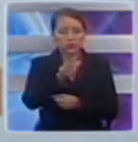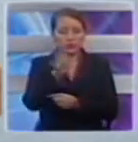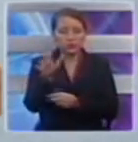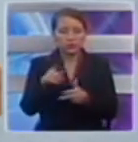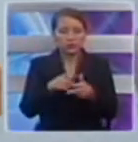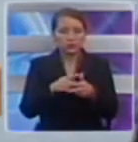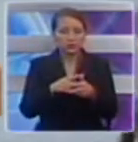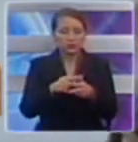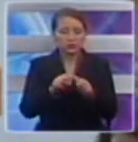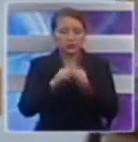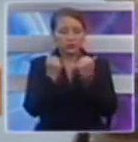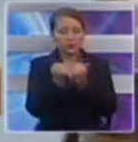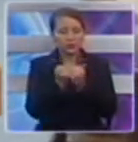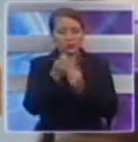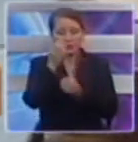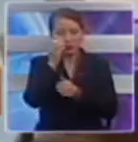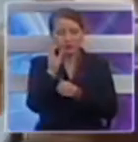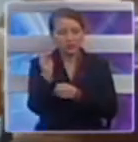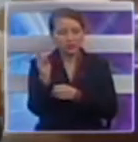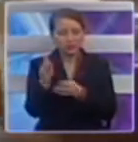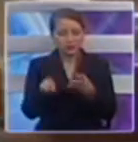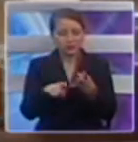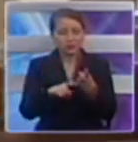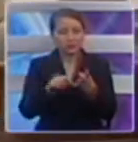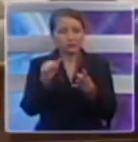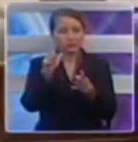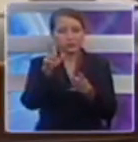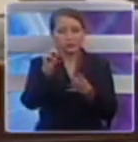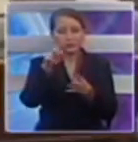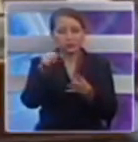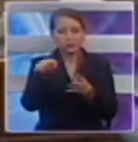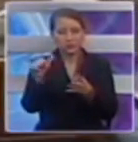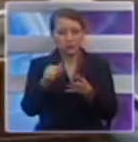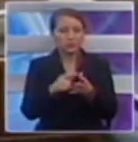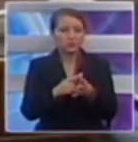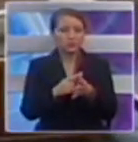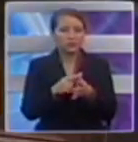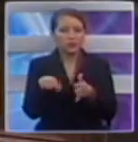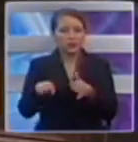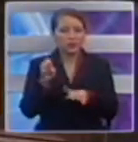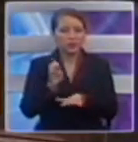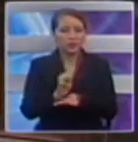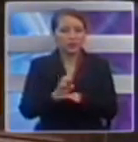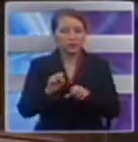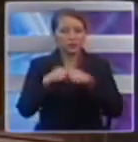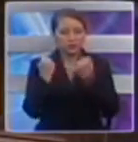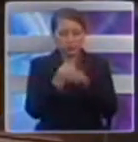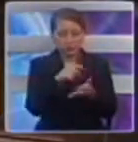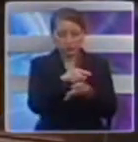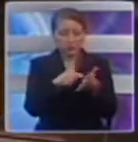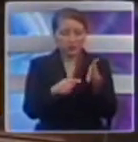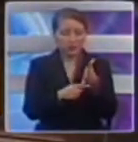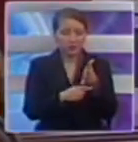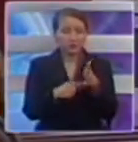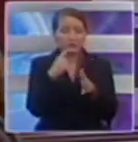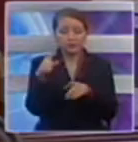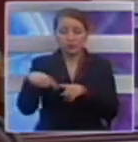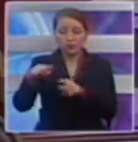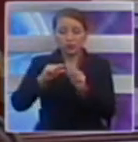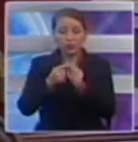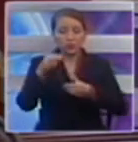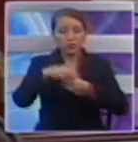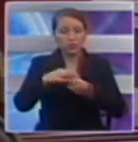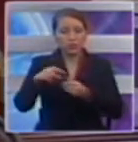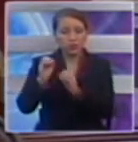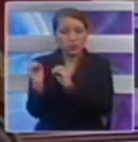al Partido Social Cristiano, al Partido Avanza y al Partido Socialista Ecuatoriano. Según las autoridades electorales, las